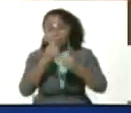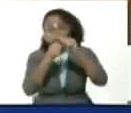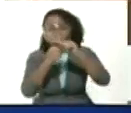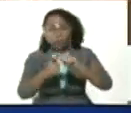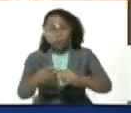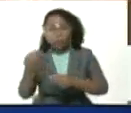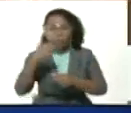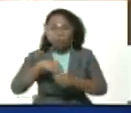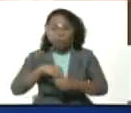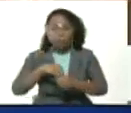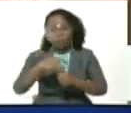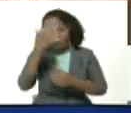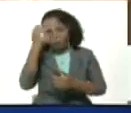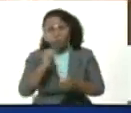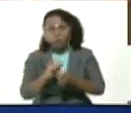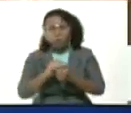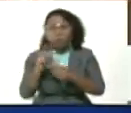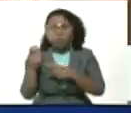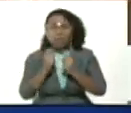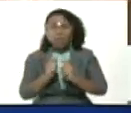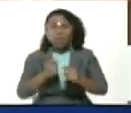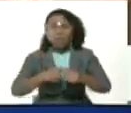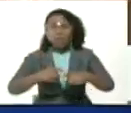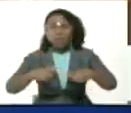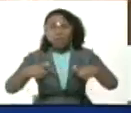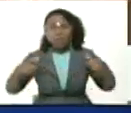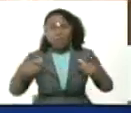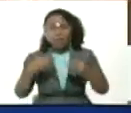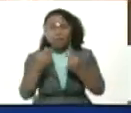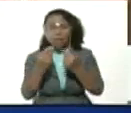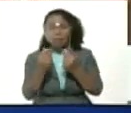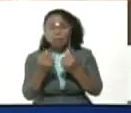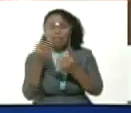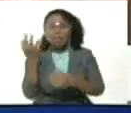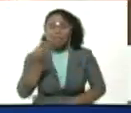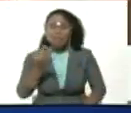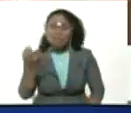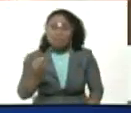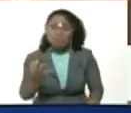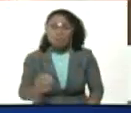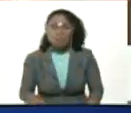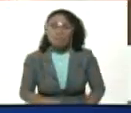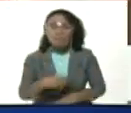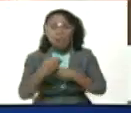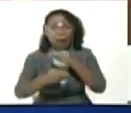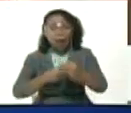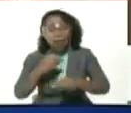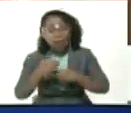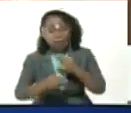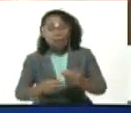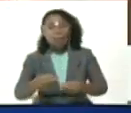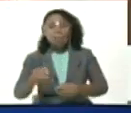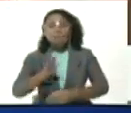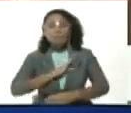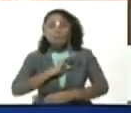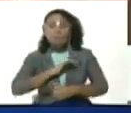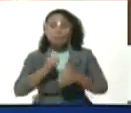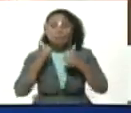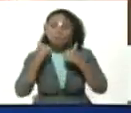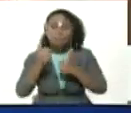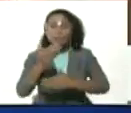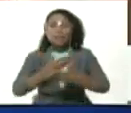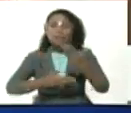Interno Bruto. Se trata del crecimiento de la economía real, que produce bienes,